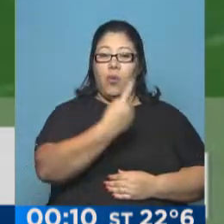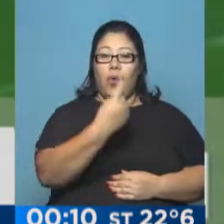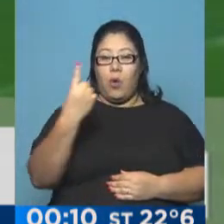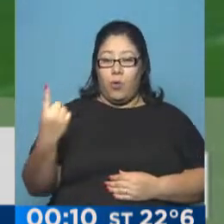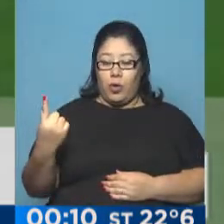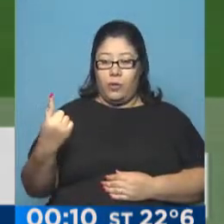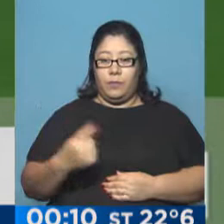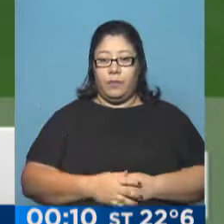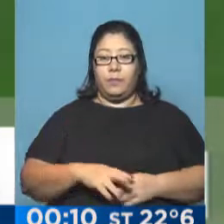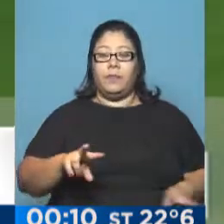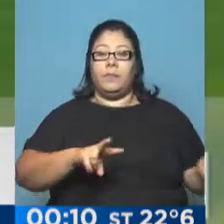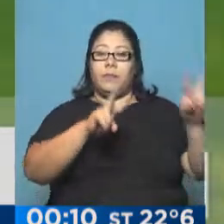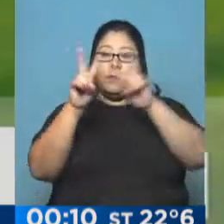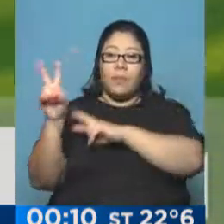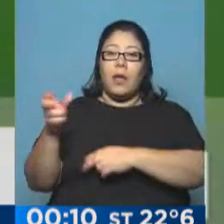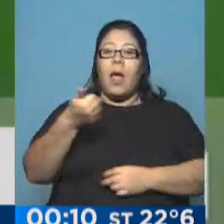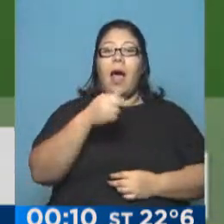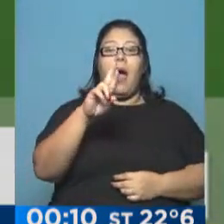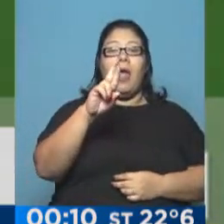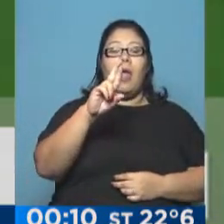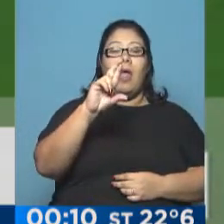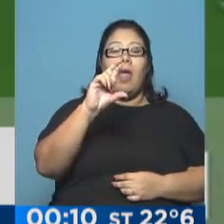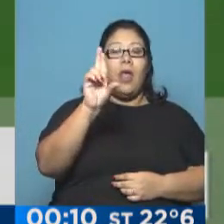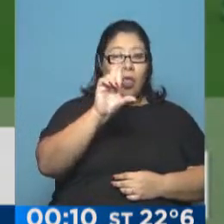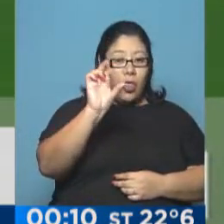de Adroguer y el empate con Dálmine.